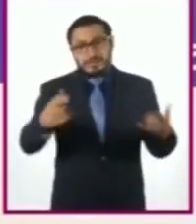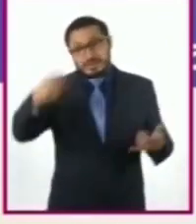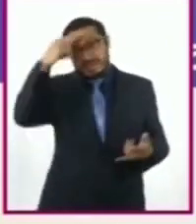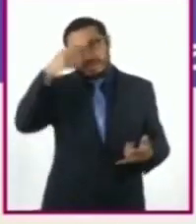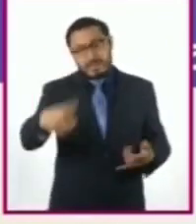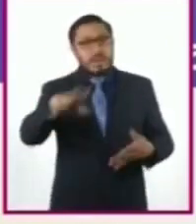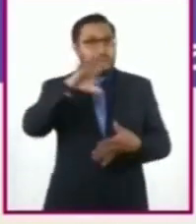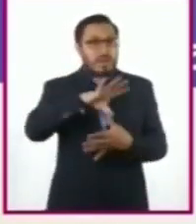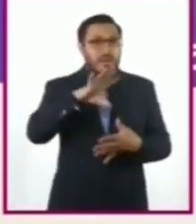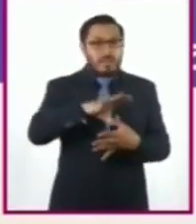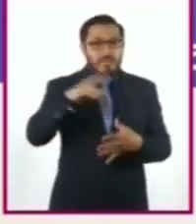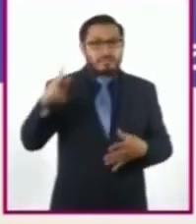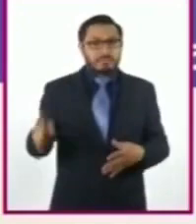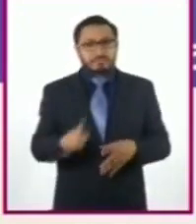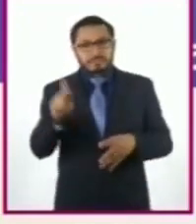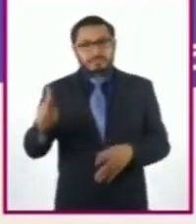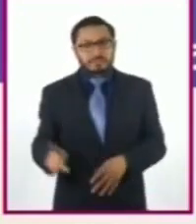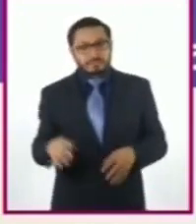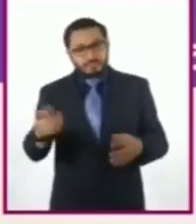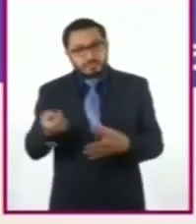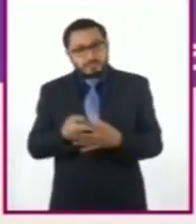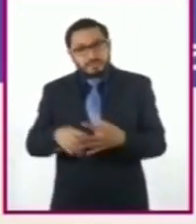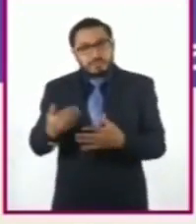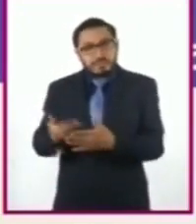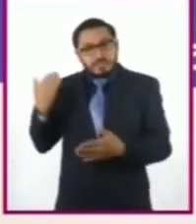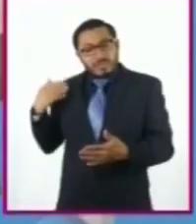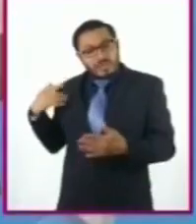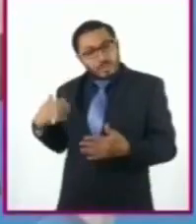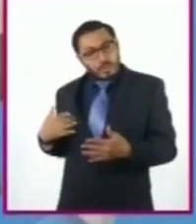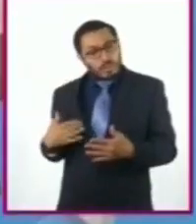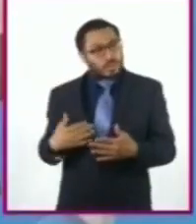del poblamiento originario a la actualidad,